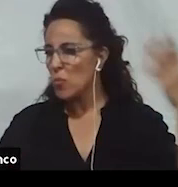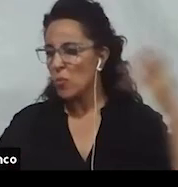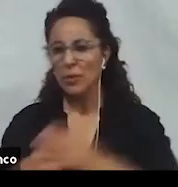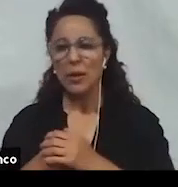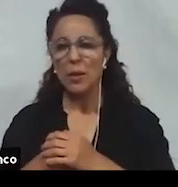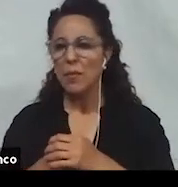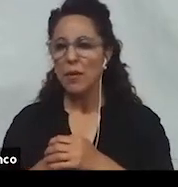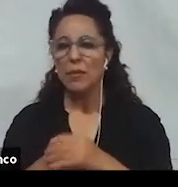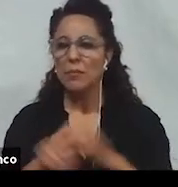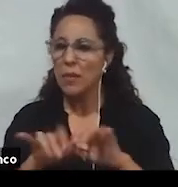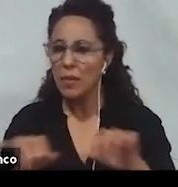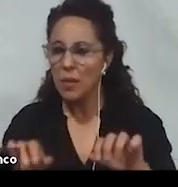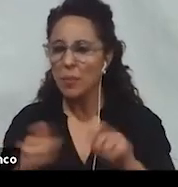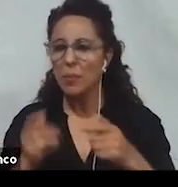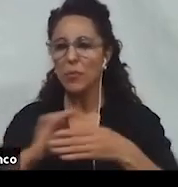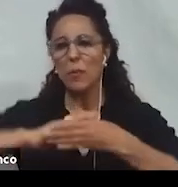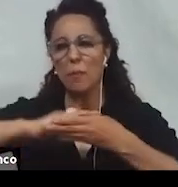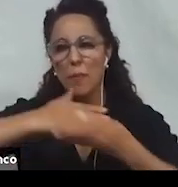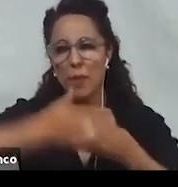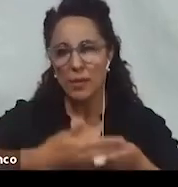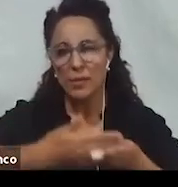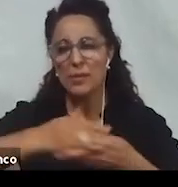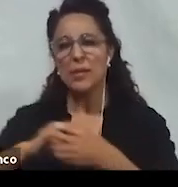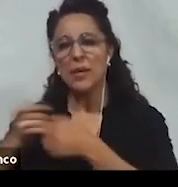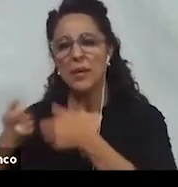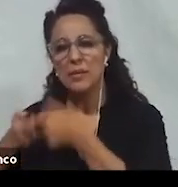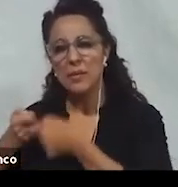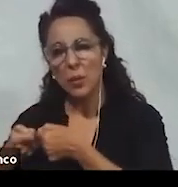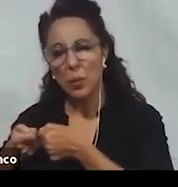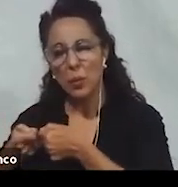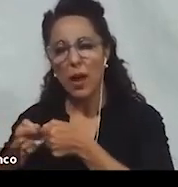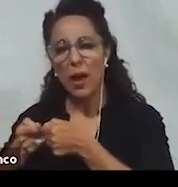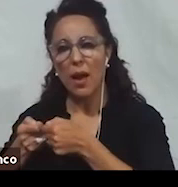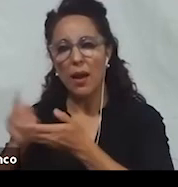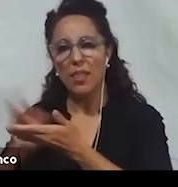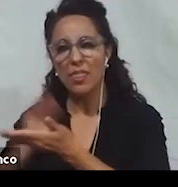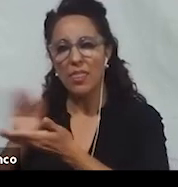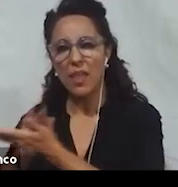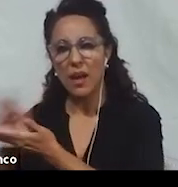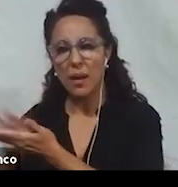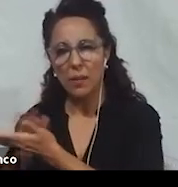se adaptan para acceder tanto de PC como de otros dispositivos.